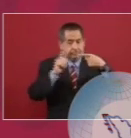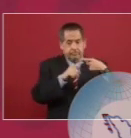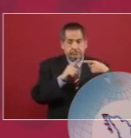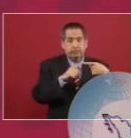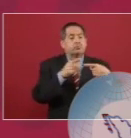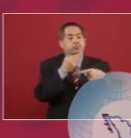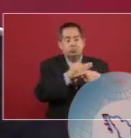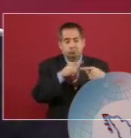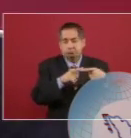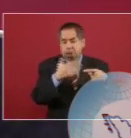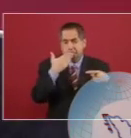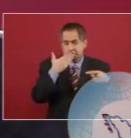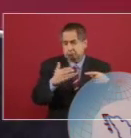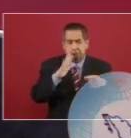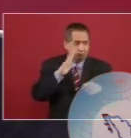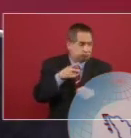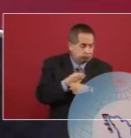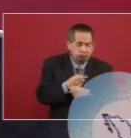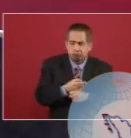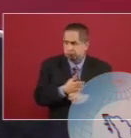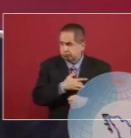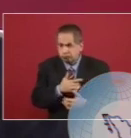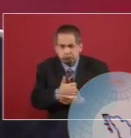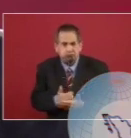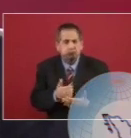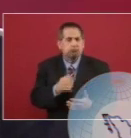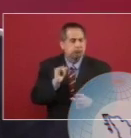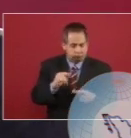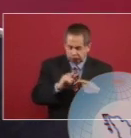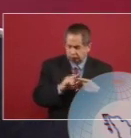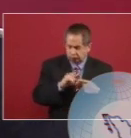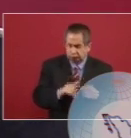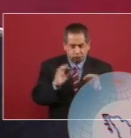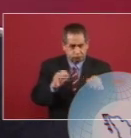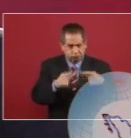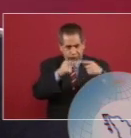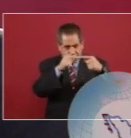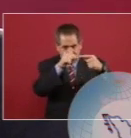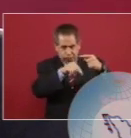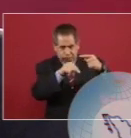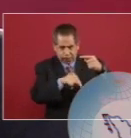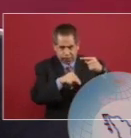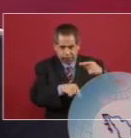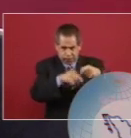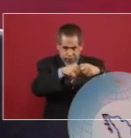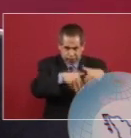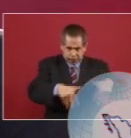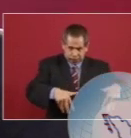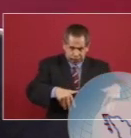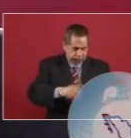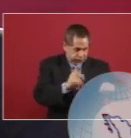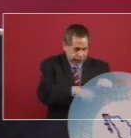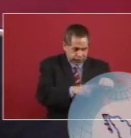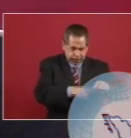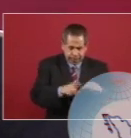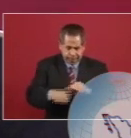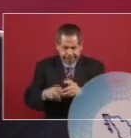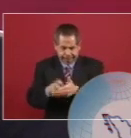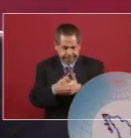hay ahora voluntad para llevar a cabo esta